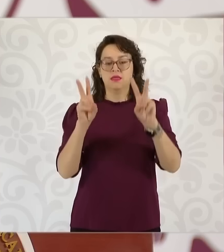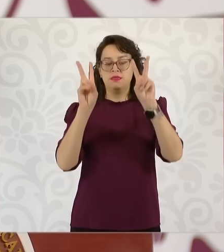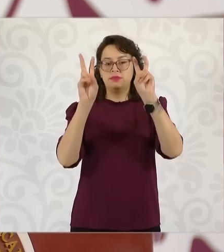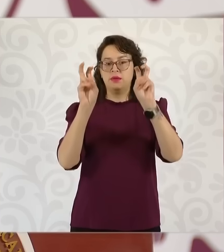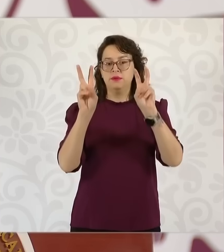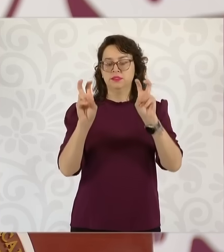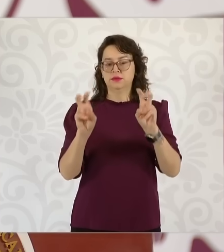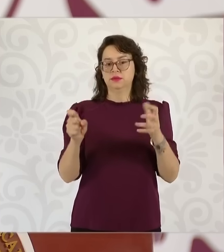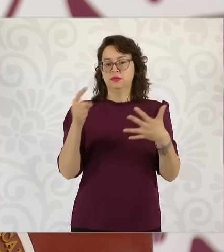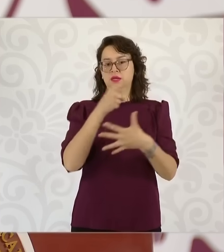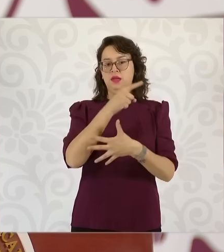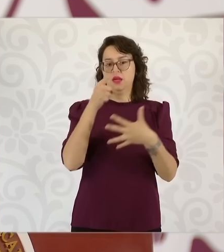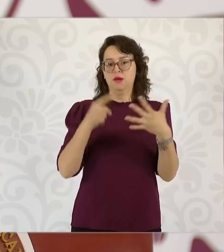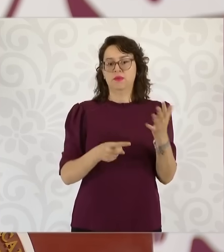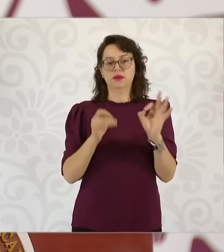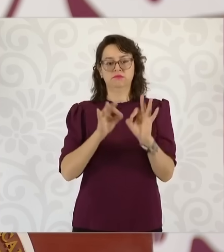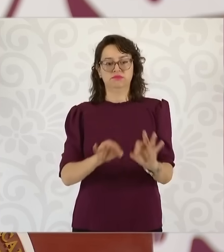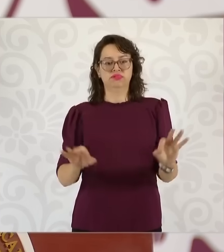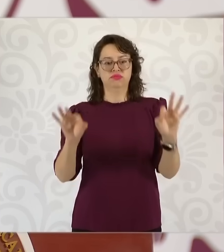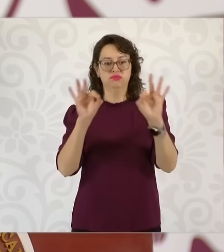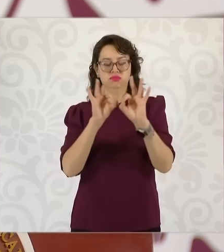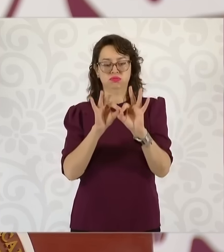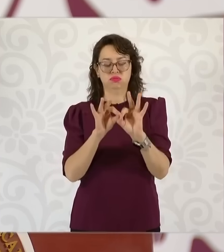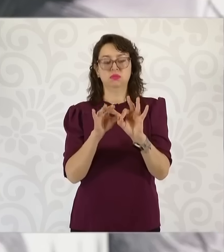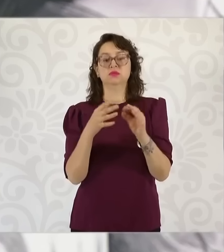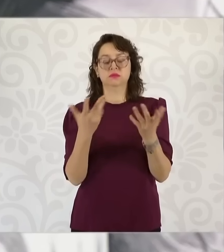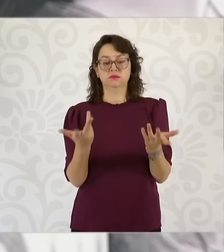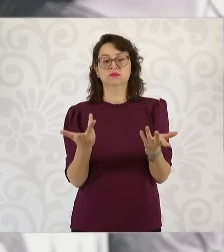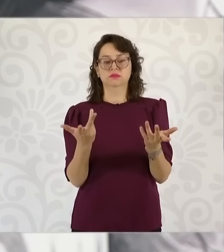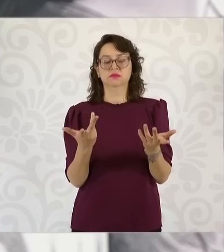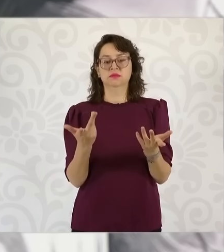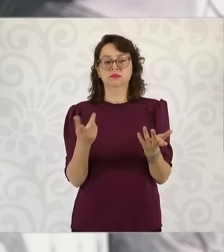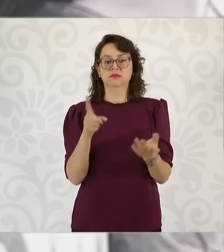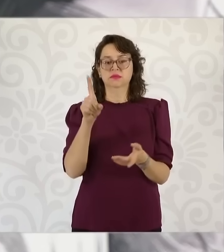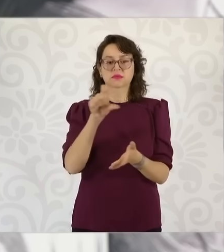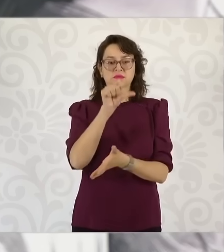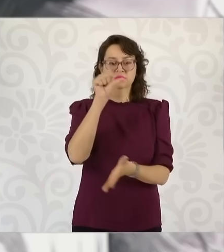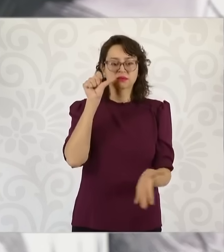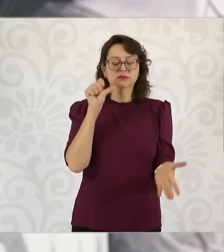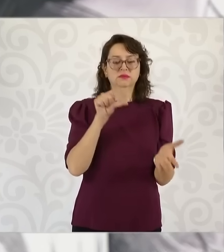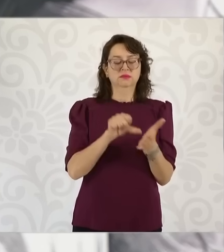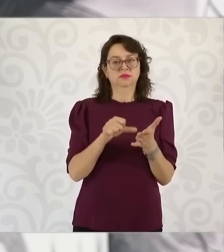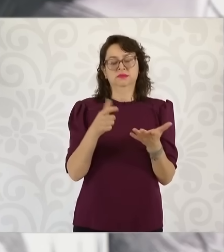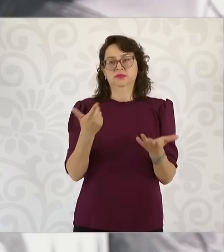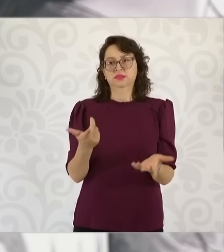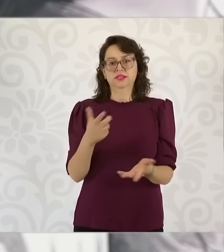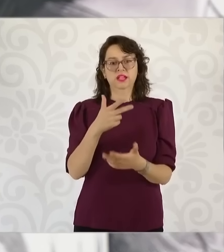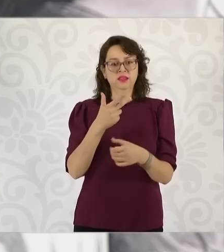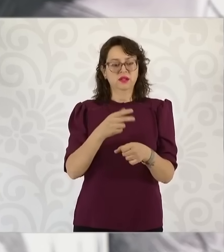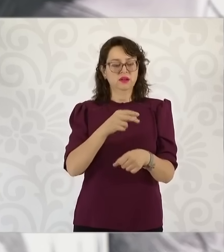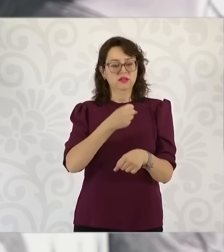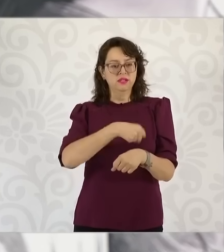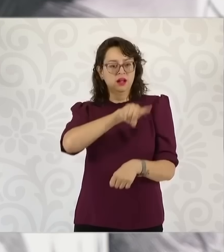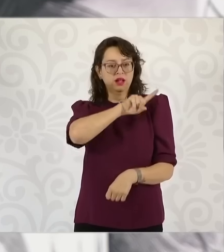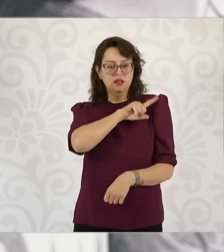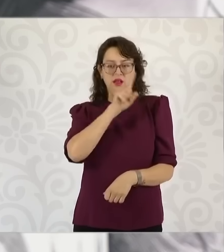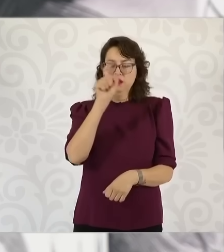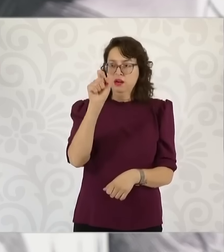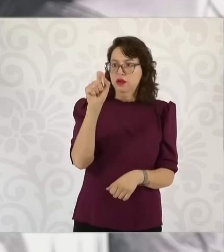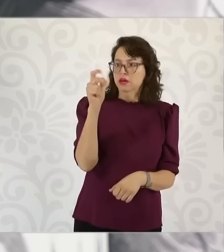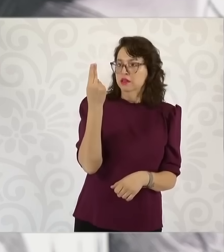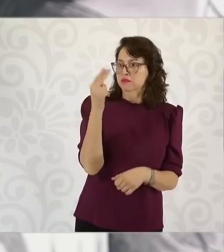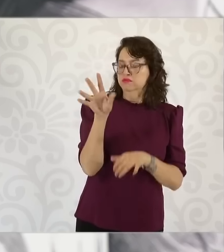temas en los que es vanguardia el Centro Médico Nacional 20 de noviembre,